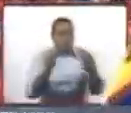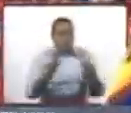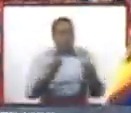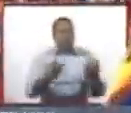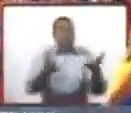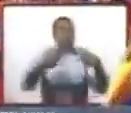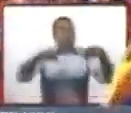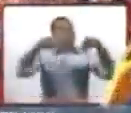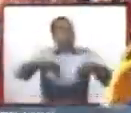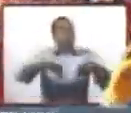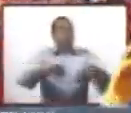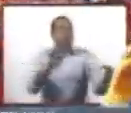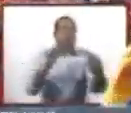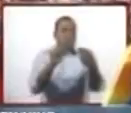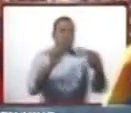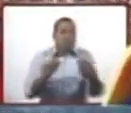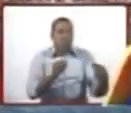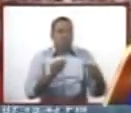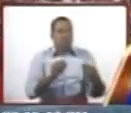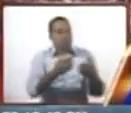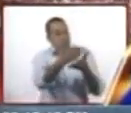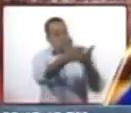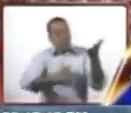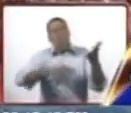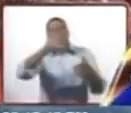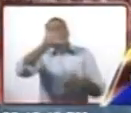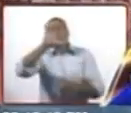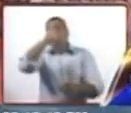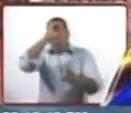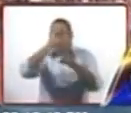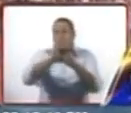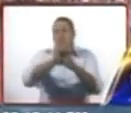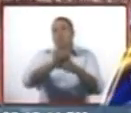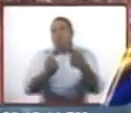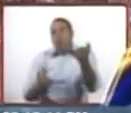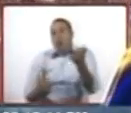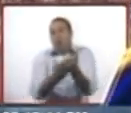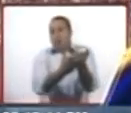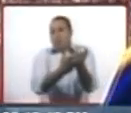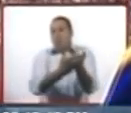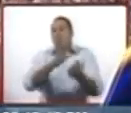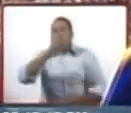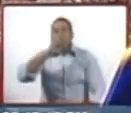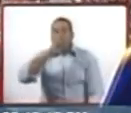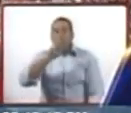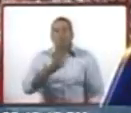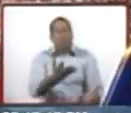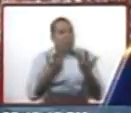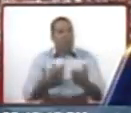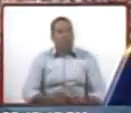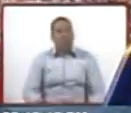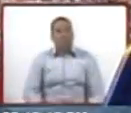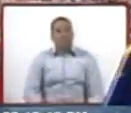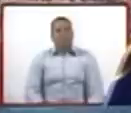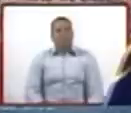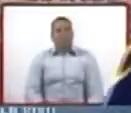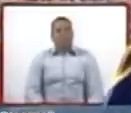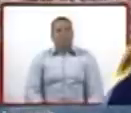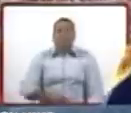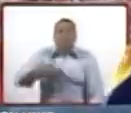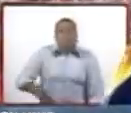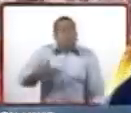son discutidos por todo este pueblo que apoya al candidato de la revolución, Nicolás Maduro. Por supuesto, lo más importante